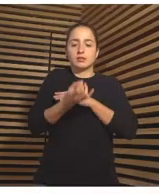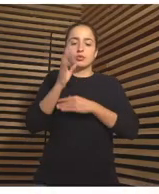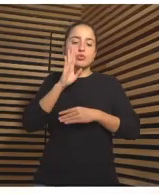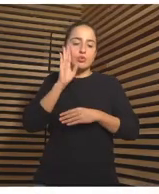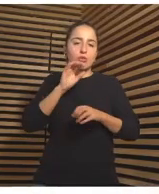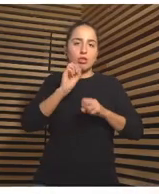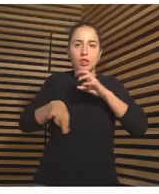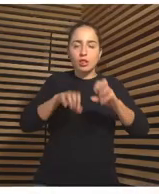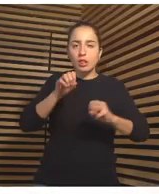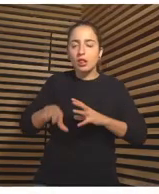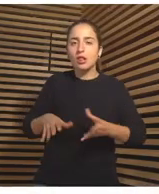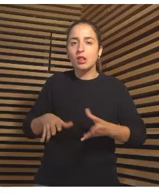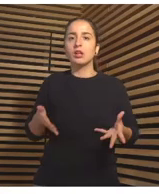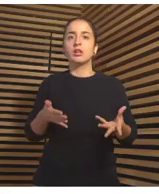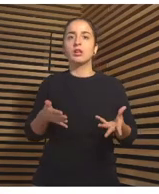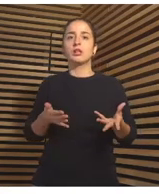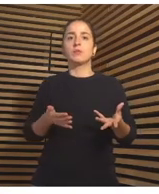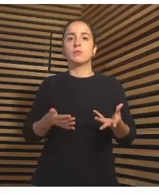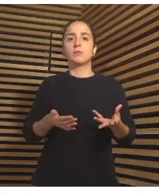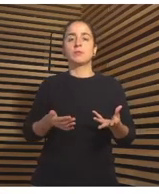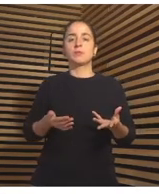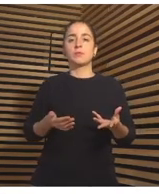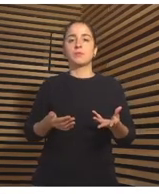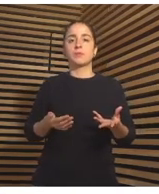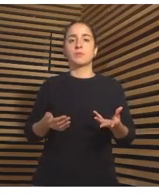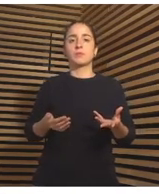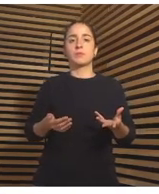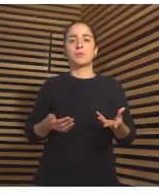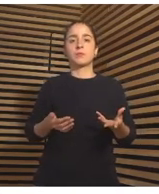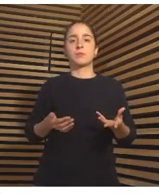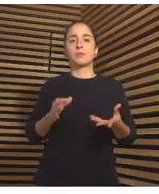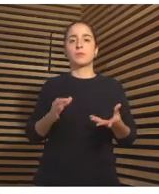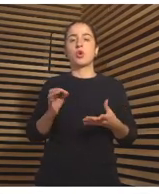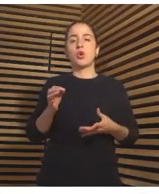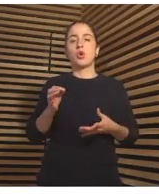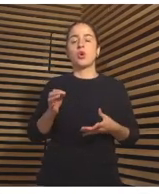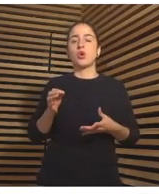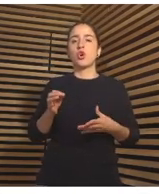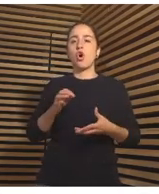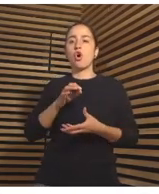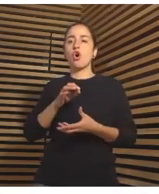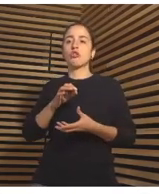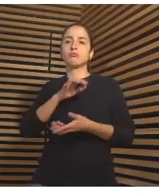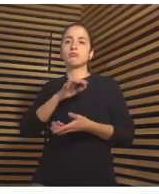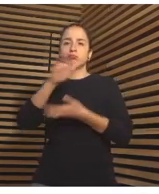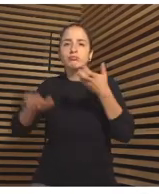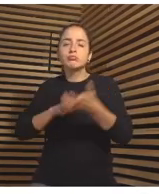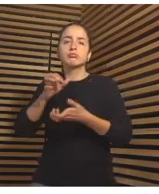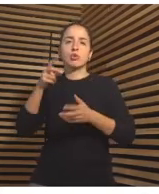En muchas ocasiones se genera alteraciones del orden público y de la normal convivencia.